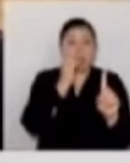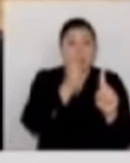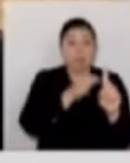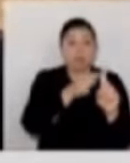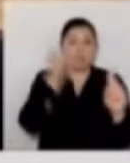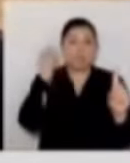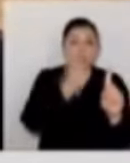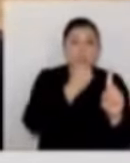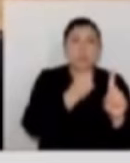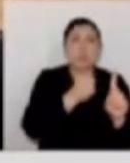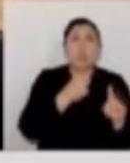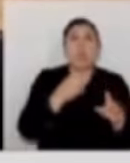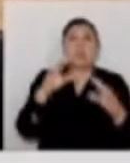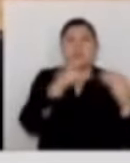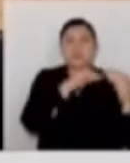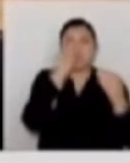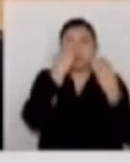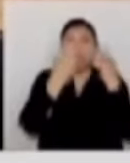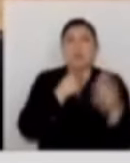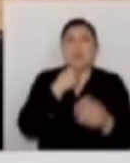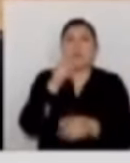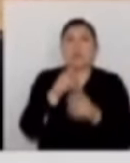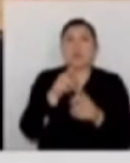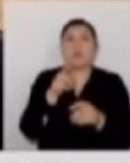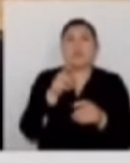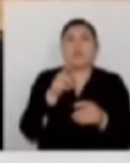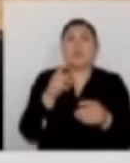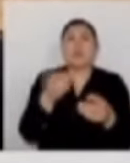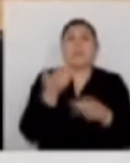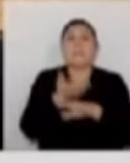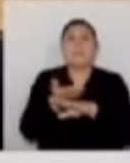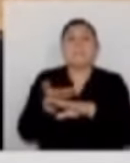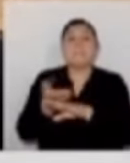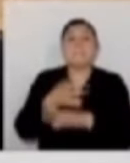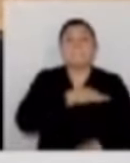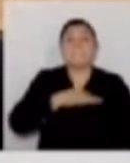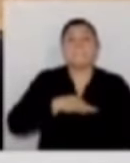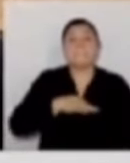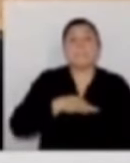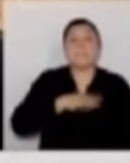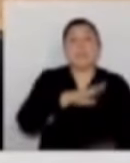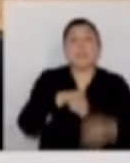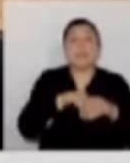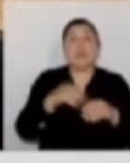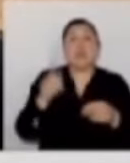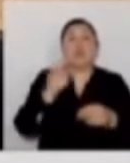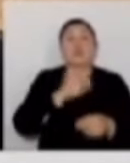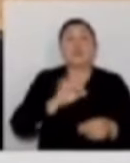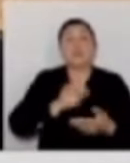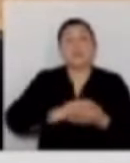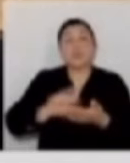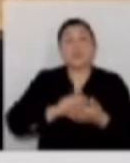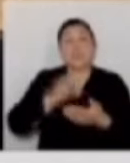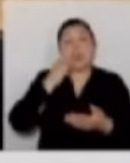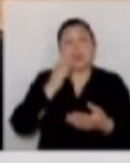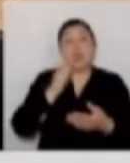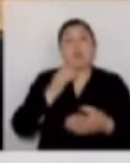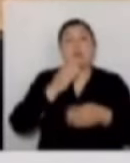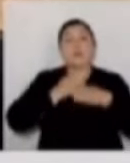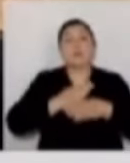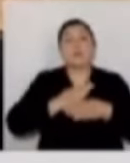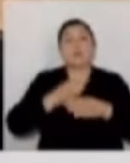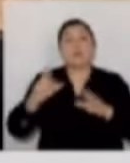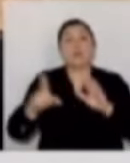y quiero ser la voz de ellos ellos solicitan la presencia de la ministra del interior el subsecretario de prevención del delito que a esta altura ya